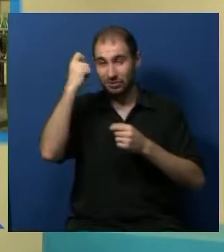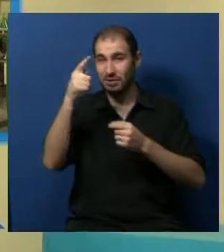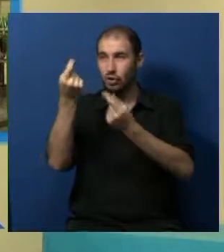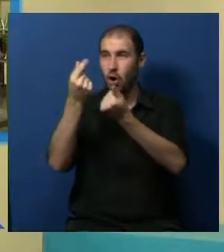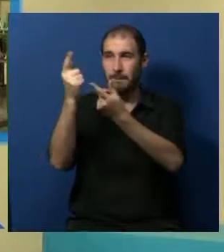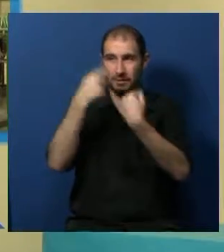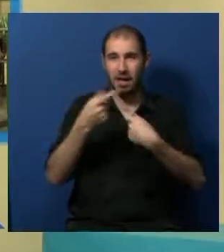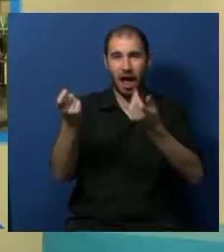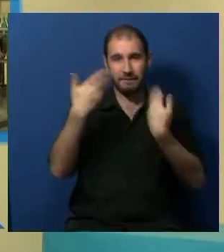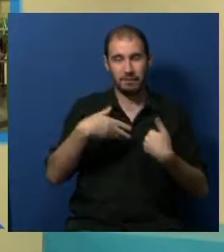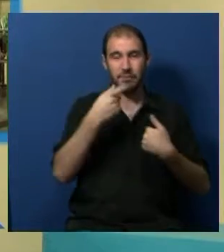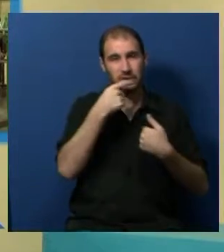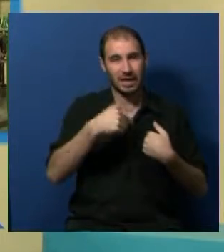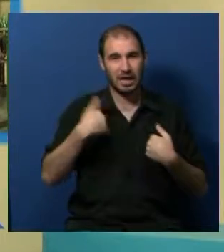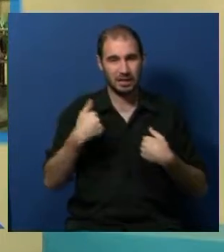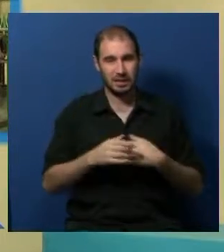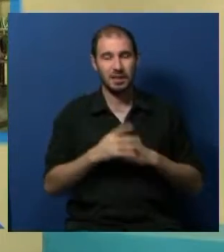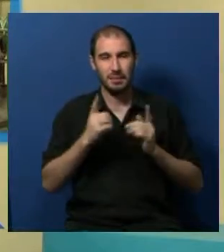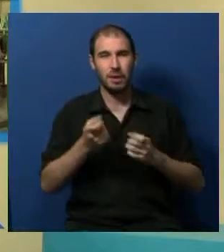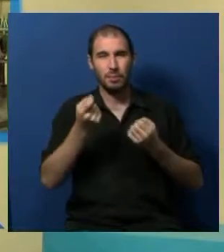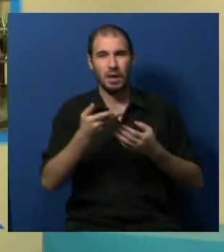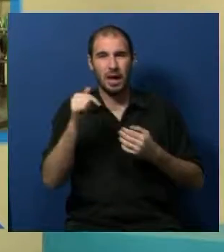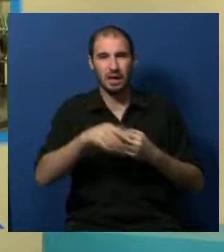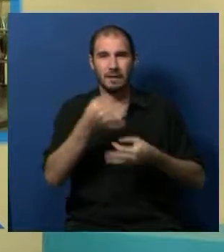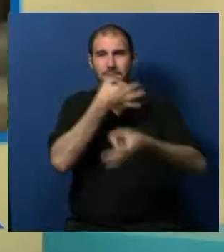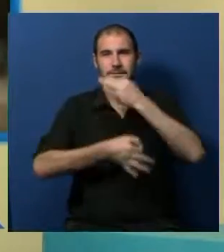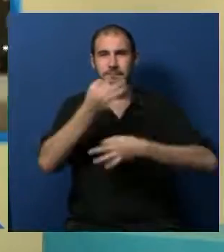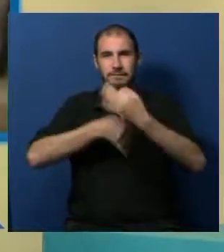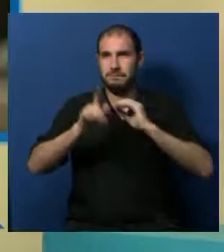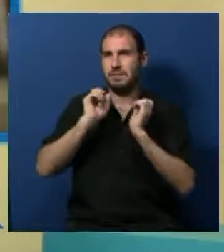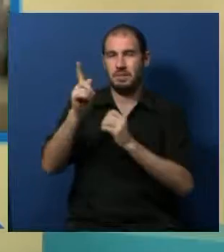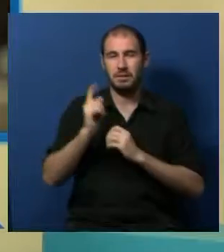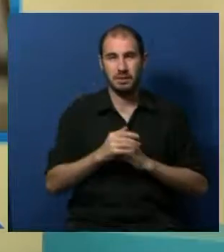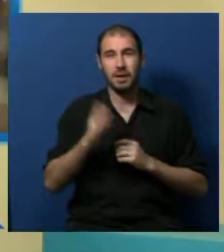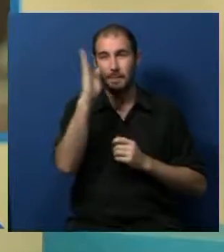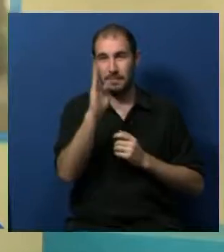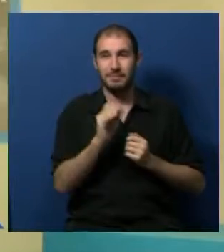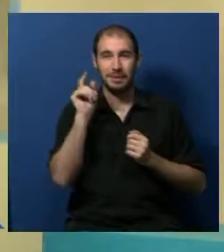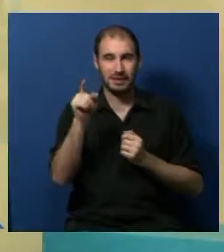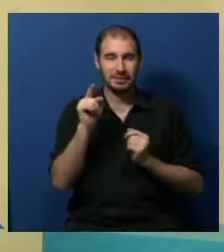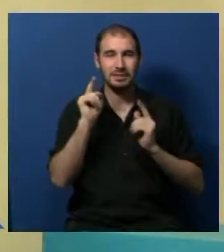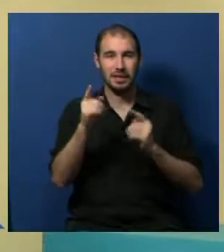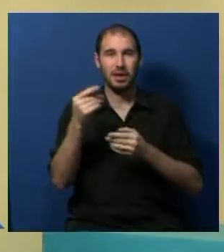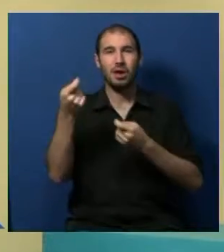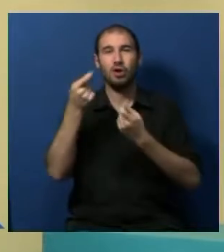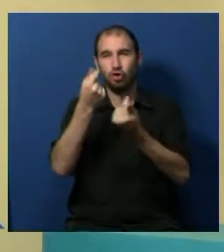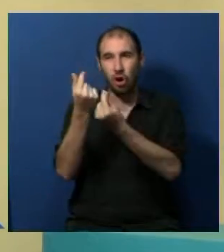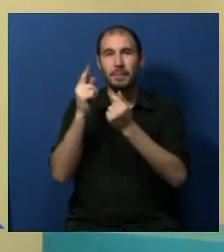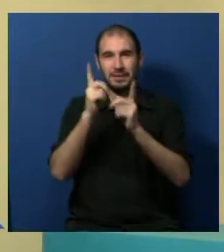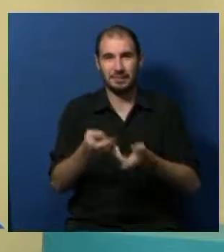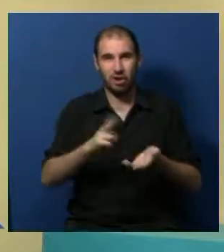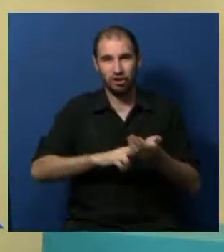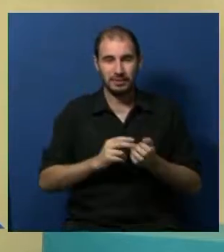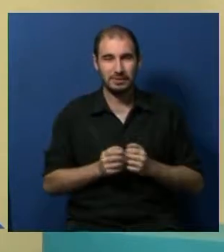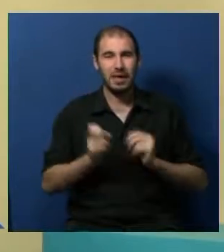nos favorecería tanto a Mendoza como a Argentina. Claro. ¿Por qué? Porque hoy le vendemos muchos productos a Brasil y ellos nos comenzarían a comprar nuevamente.